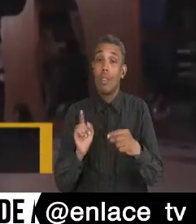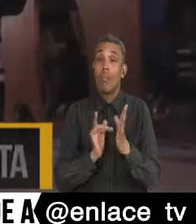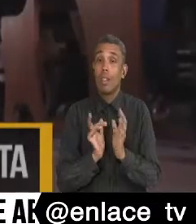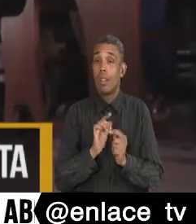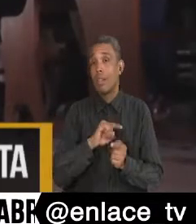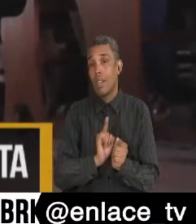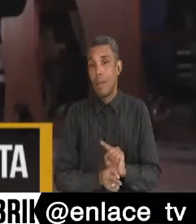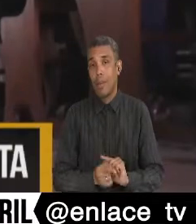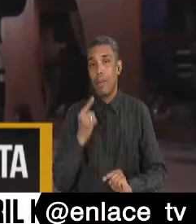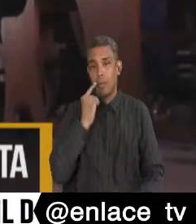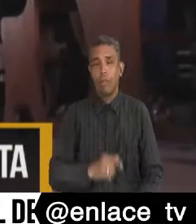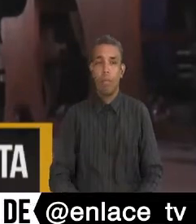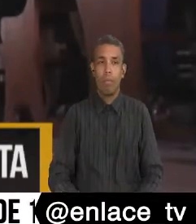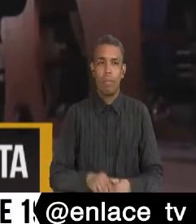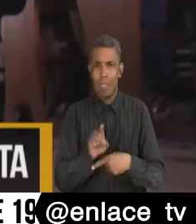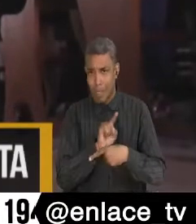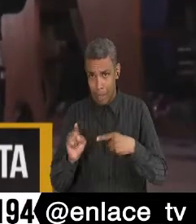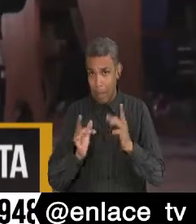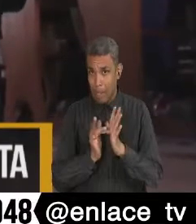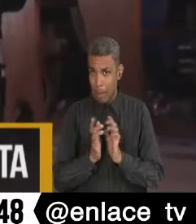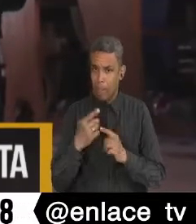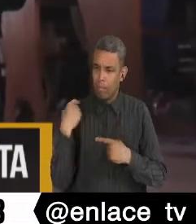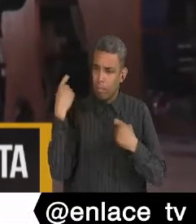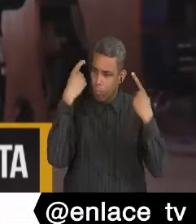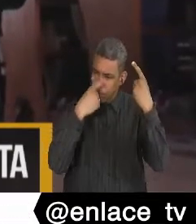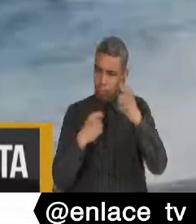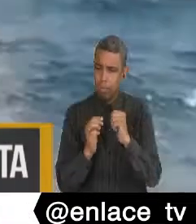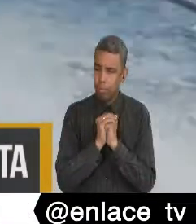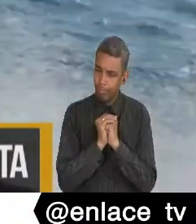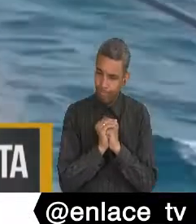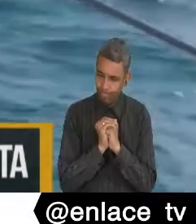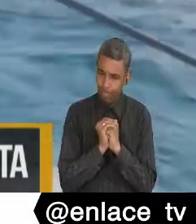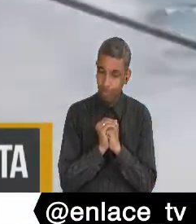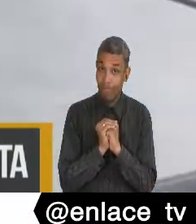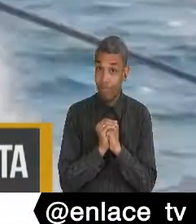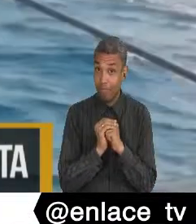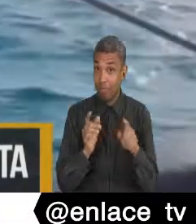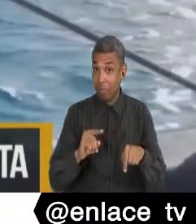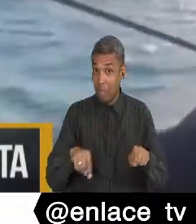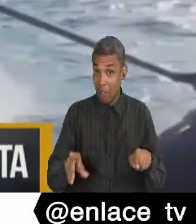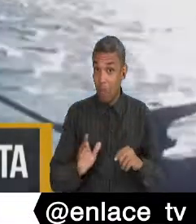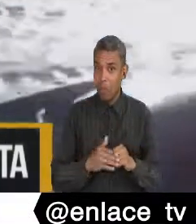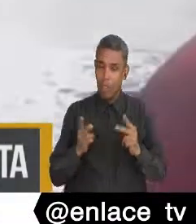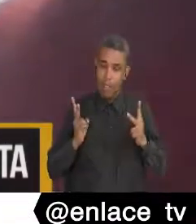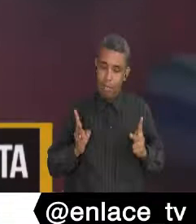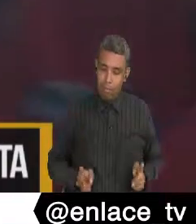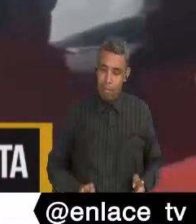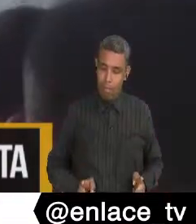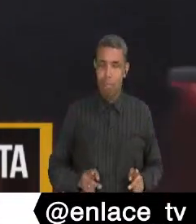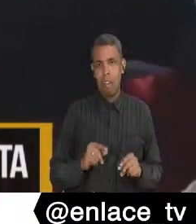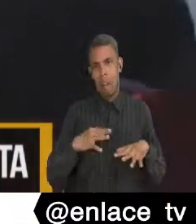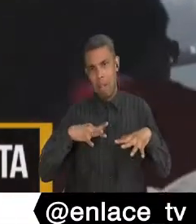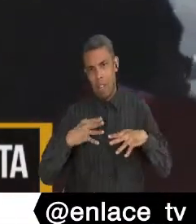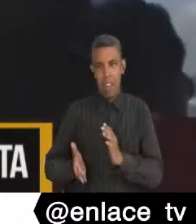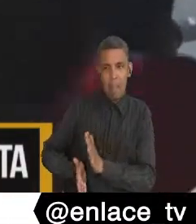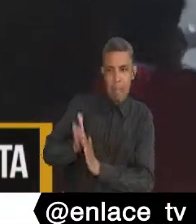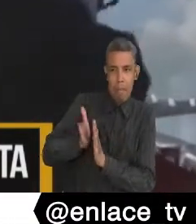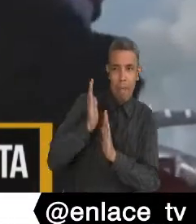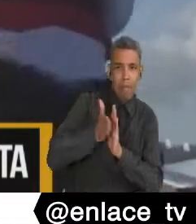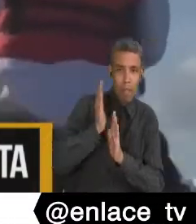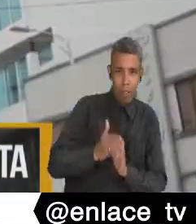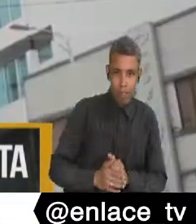Semana Santa es una época de reflexión para algunas personas, para otras de descanso, incluso para vacacionar. Pero si en este